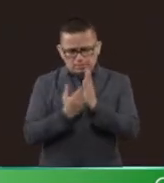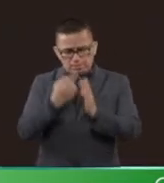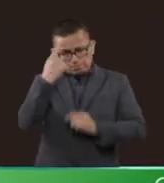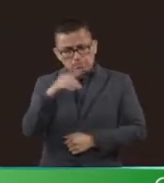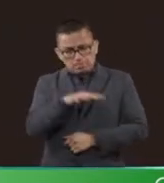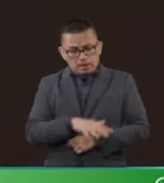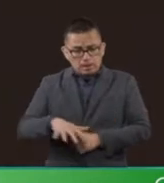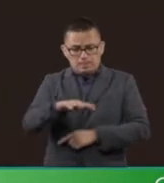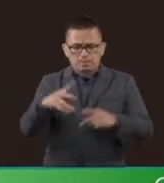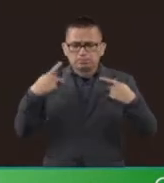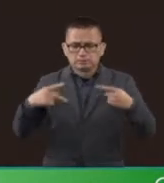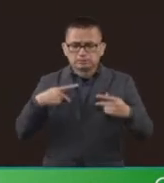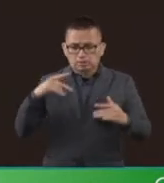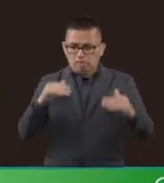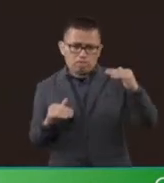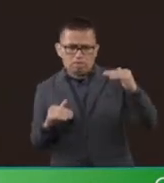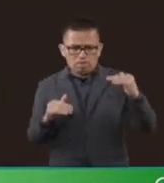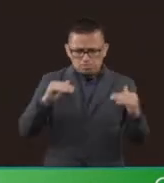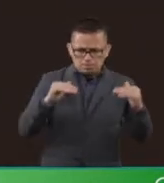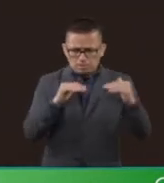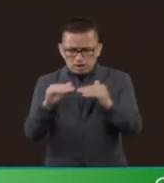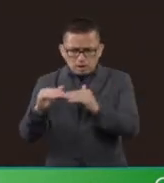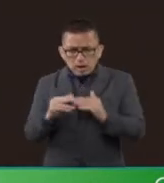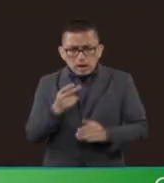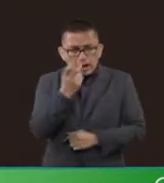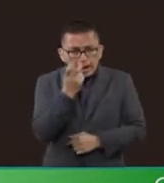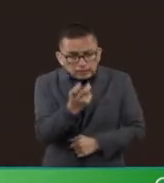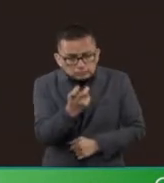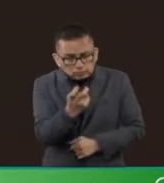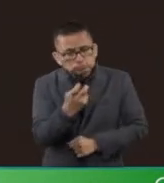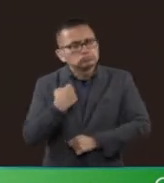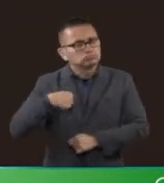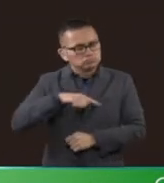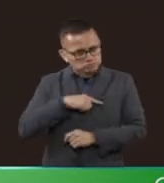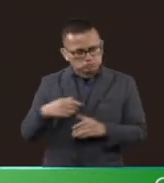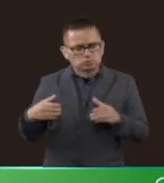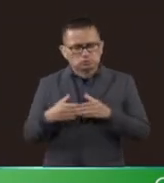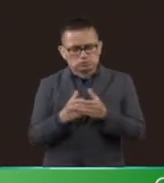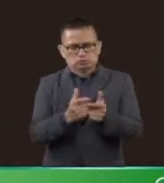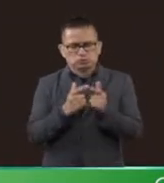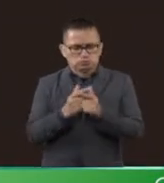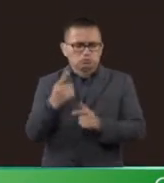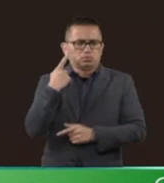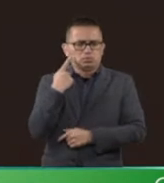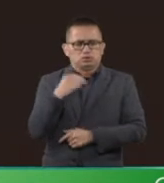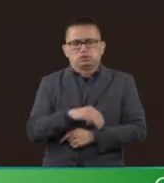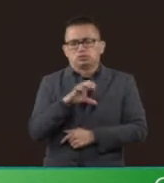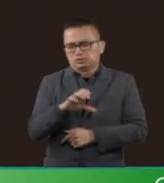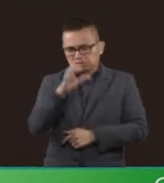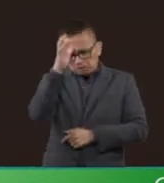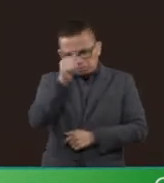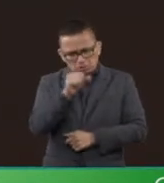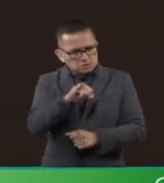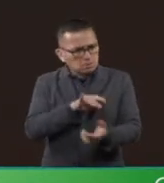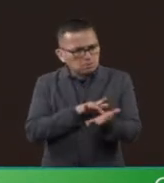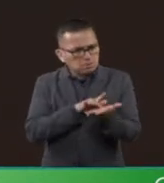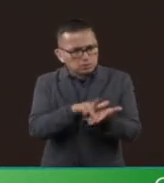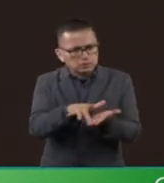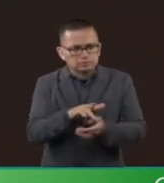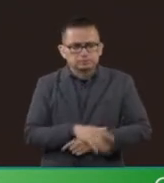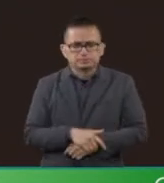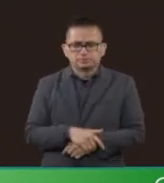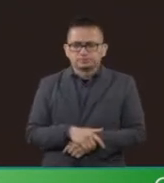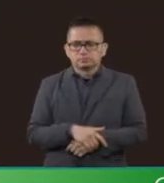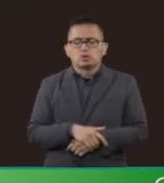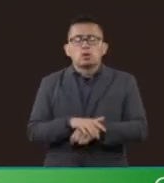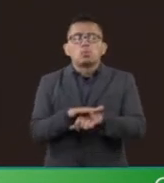social en nuestro país, saben que van a contar con el apoyo de Movimiento Ciudadano. ¿Por qué? Porque